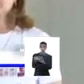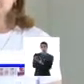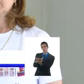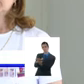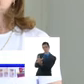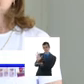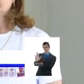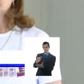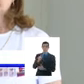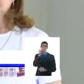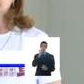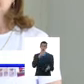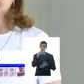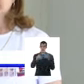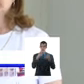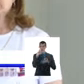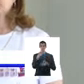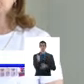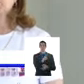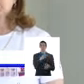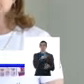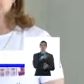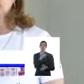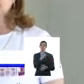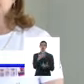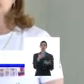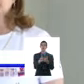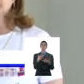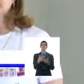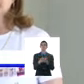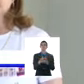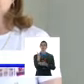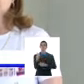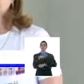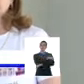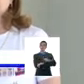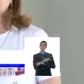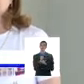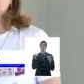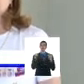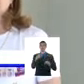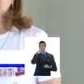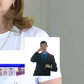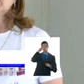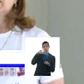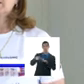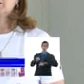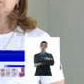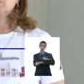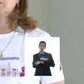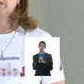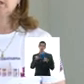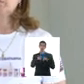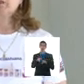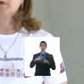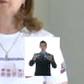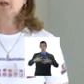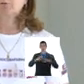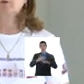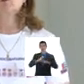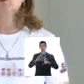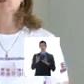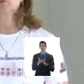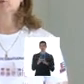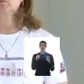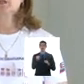exterior. Y estas empresas mixtas están generando importantes recursos que tienen como único destino la adquisición de materias primas